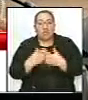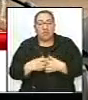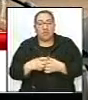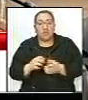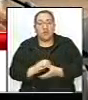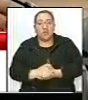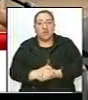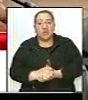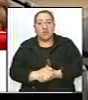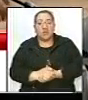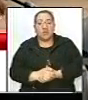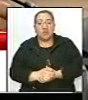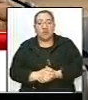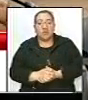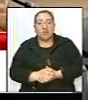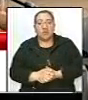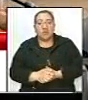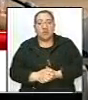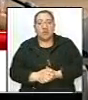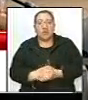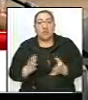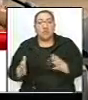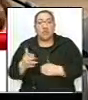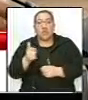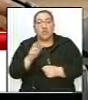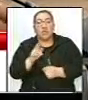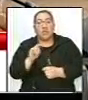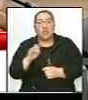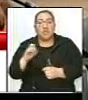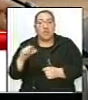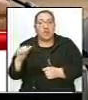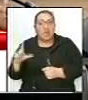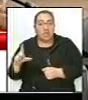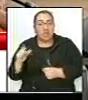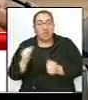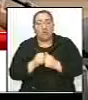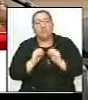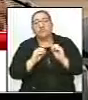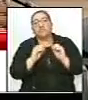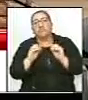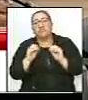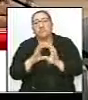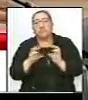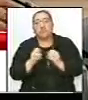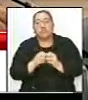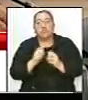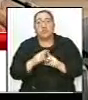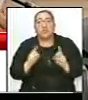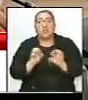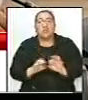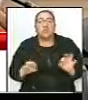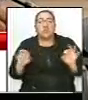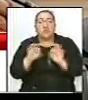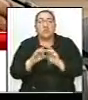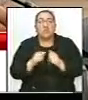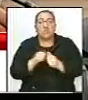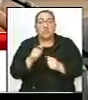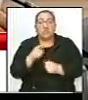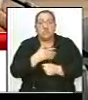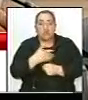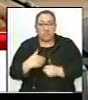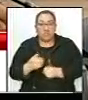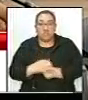pequeña industria, la parte artesanal, la parte de crianza. Y lo importante en esto,